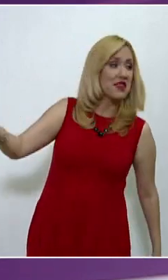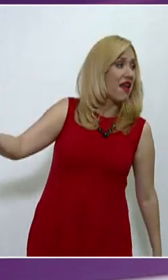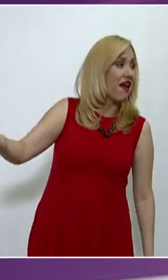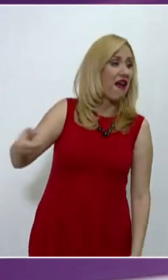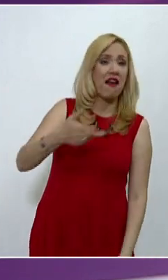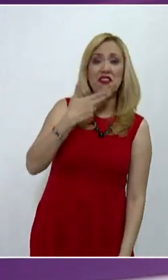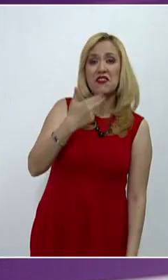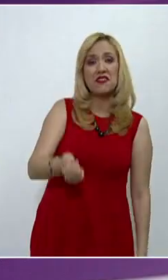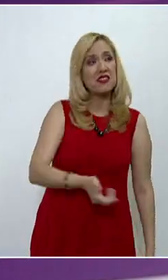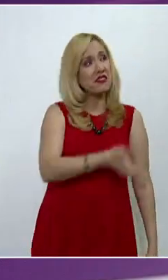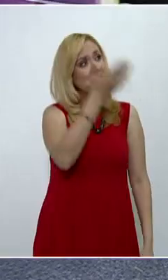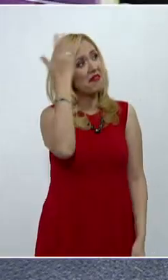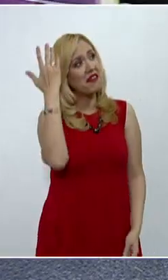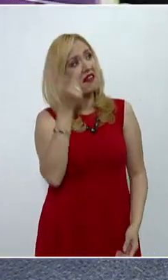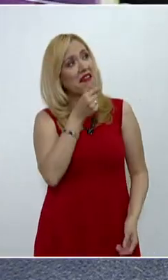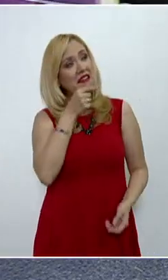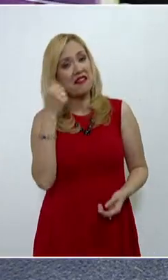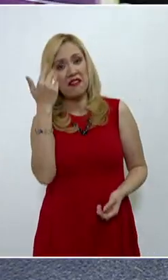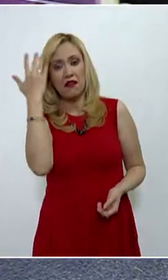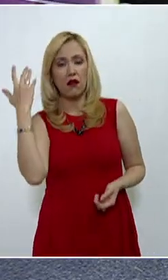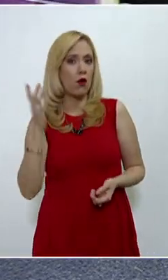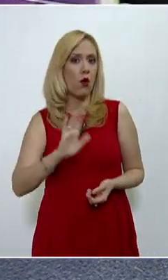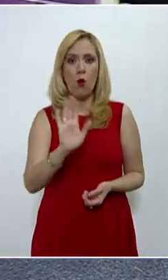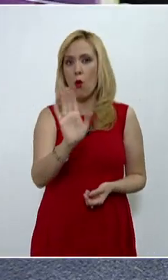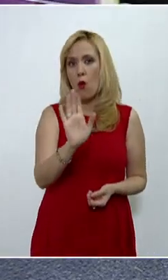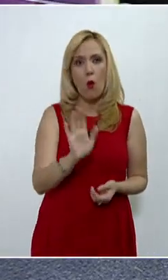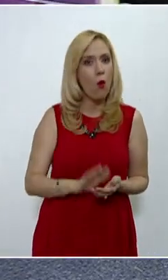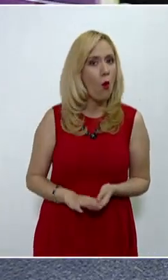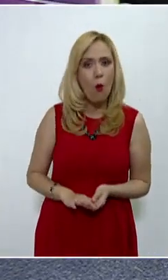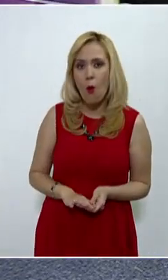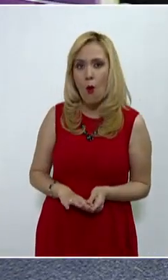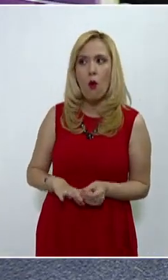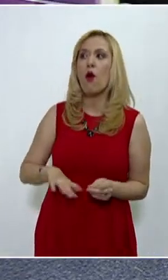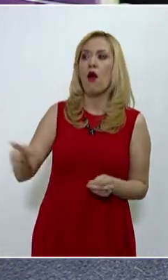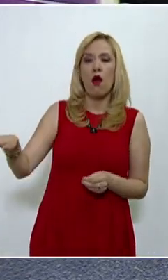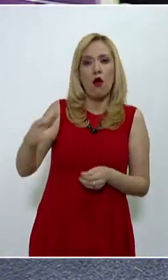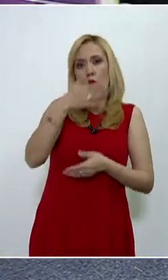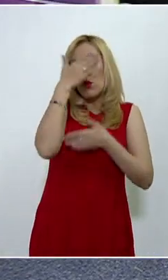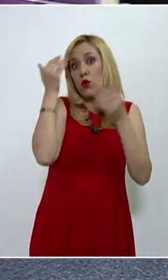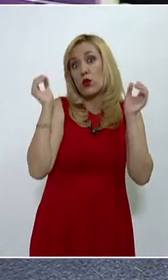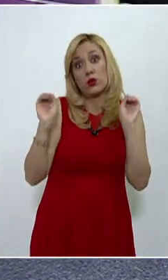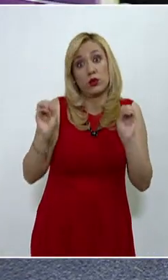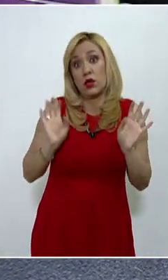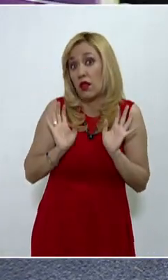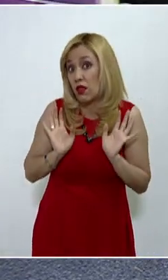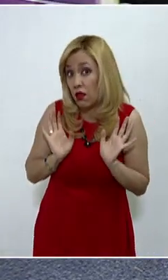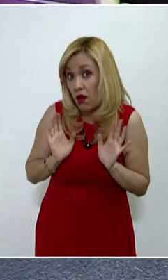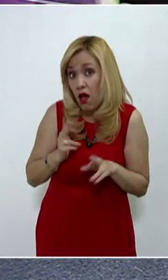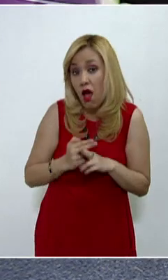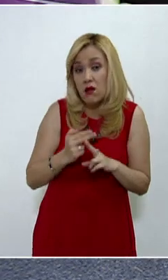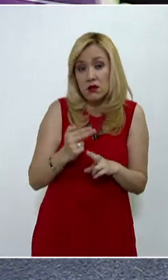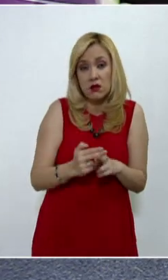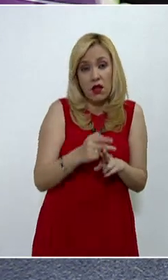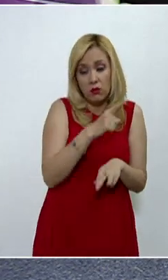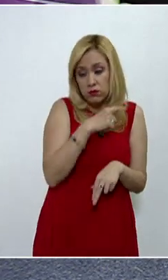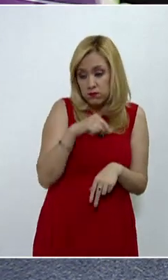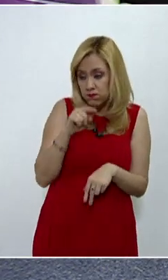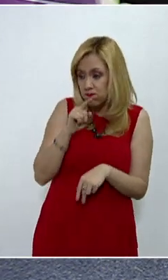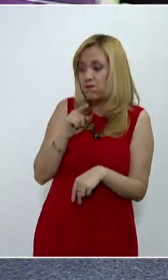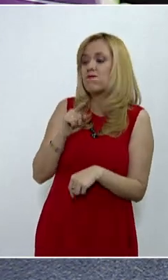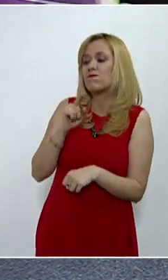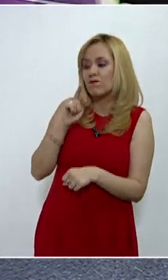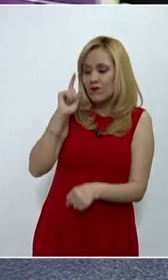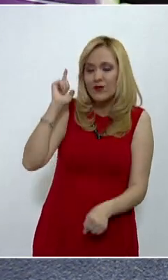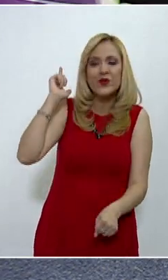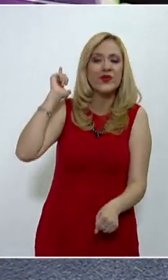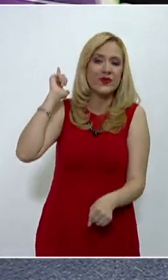y elusión de la justicia. No, esa persona sigue siendo inocente hasta en tanto el Estado no acredite de